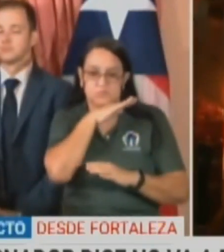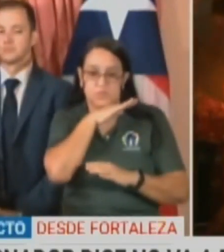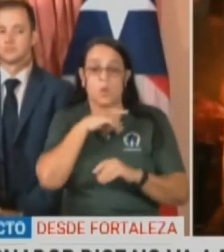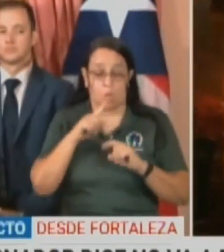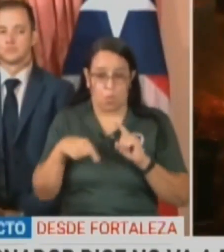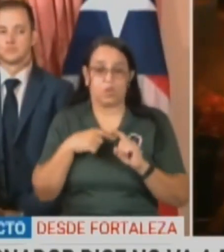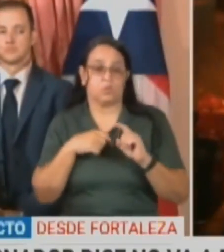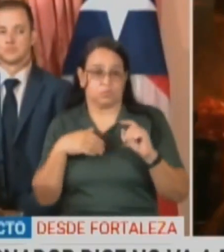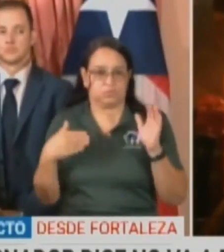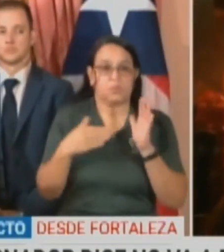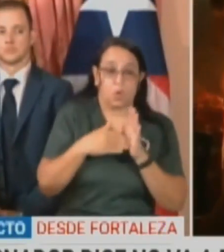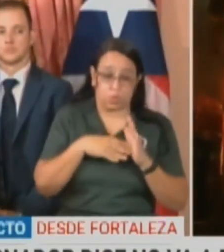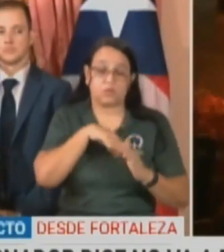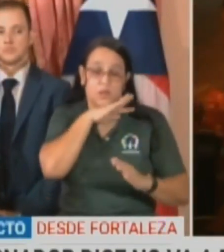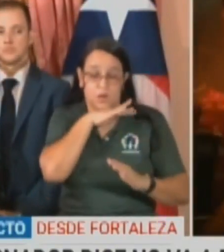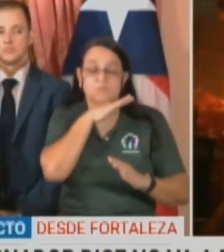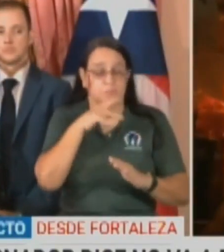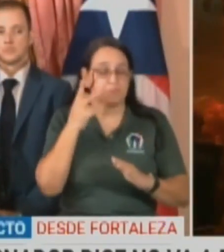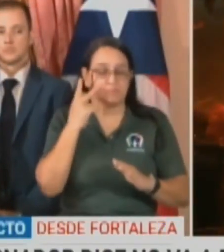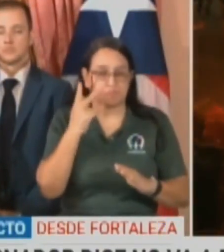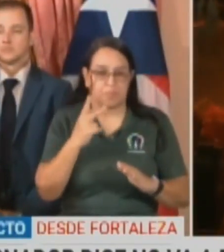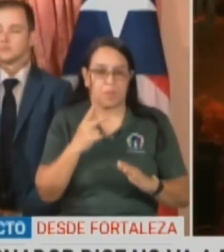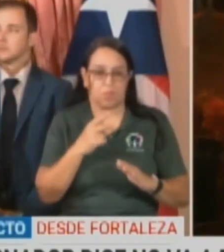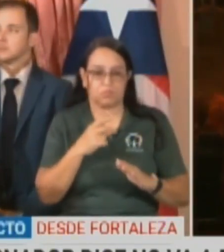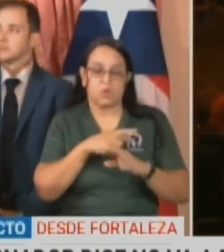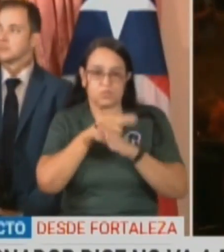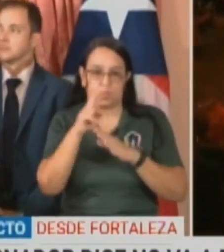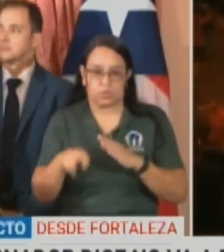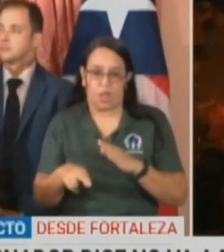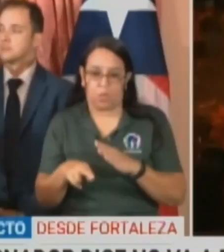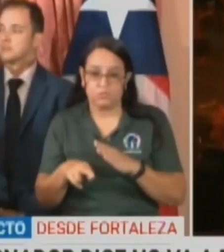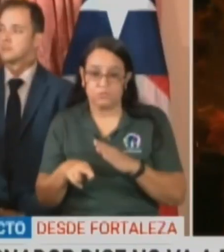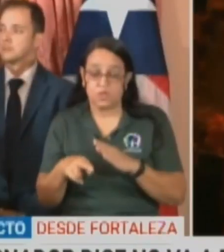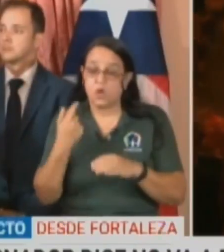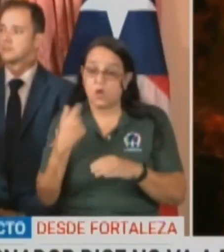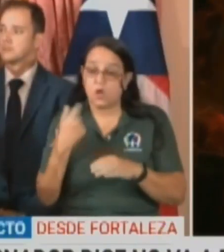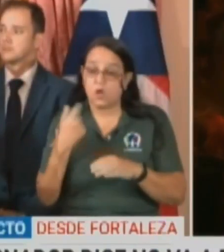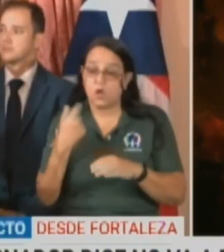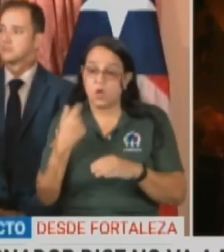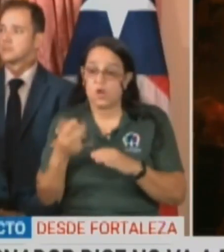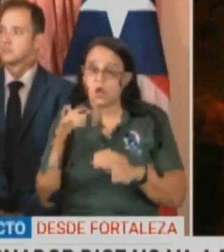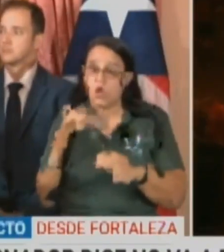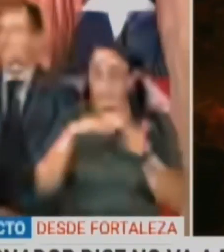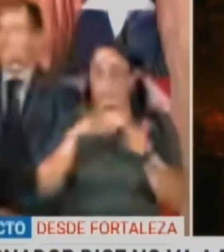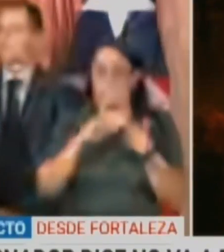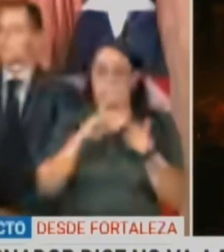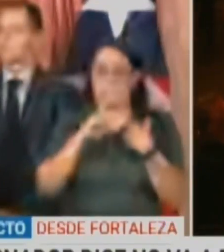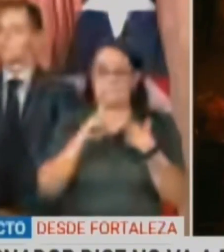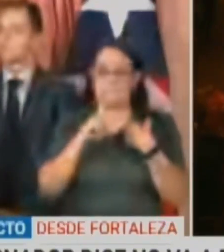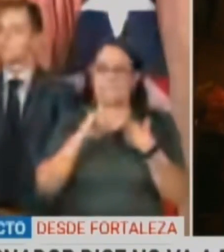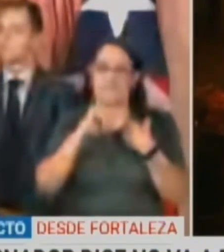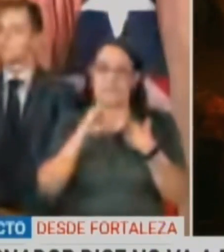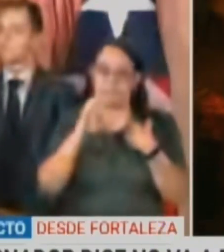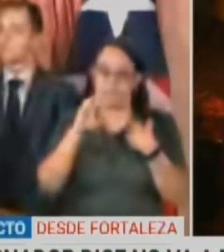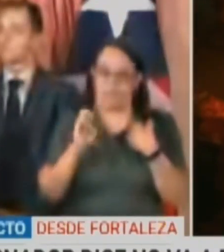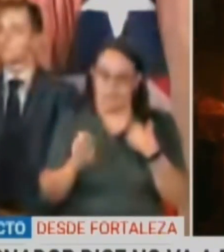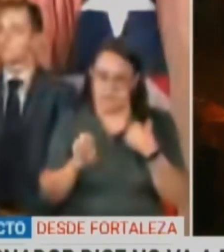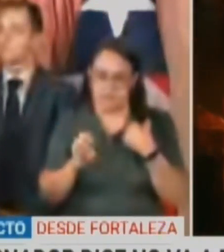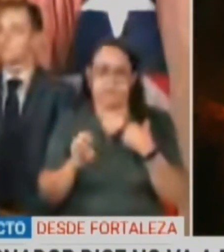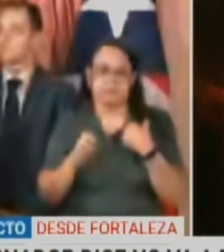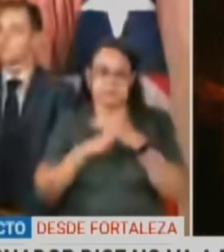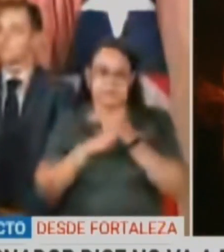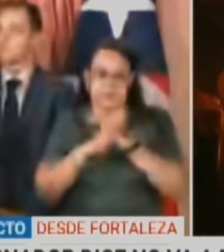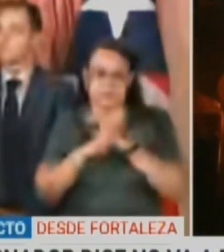encuentra. Eso es parte de esto. Ejemplo. Nosotros no teníamos un Medicaid Fraud Detection Unit aquí en Puerto